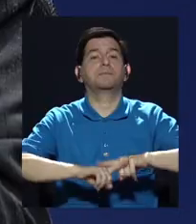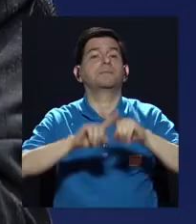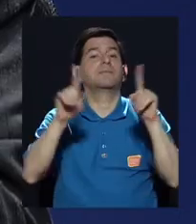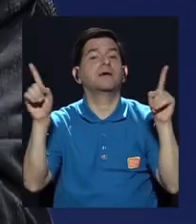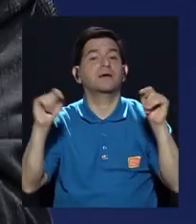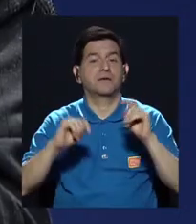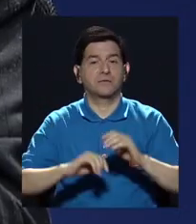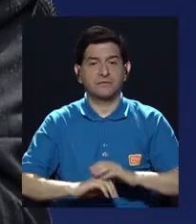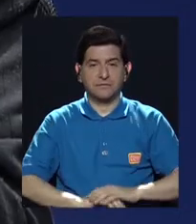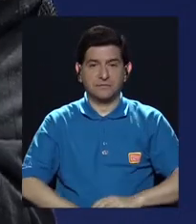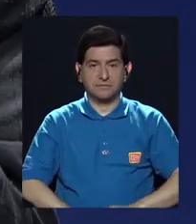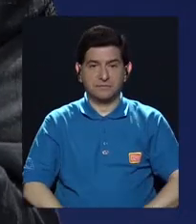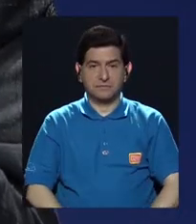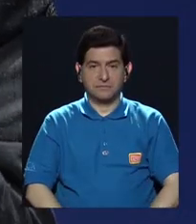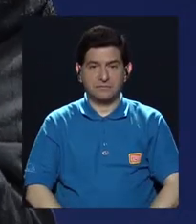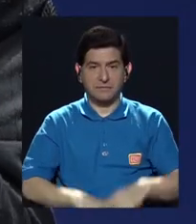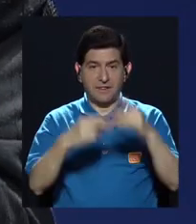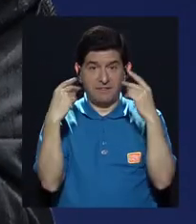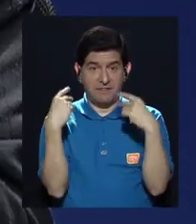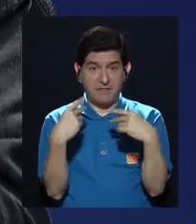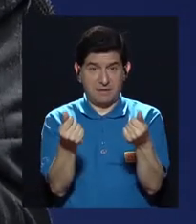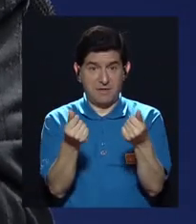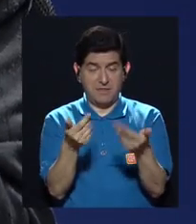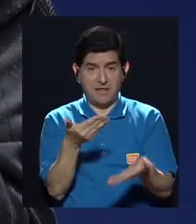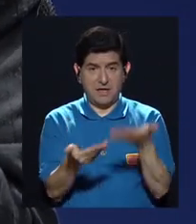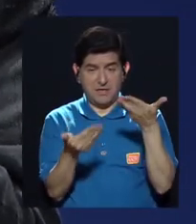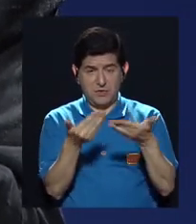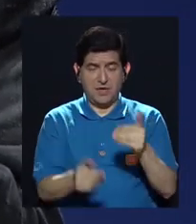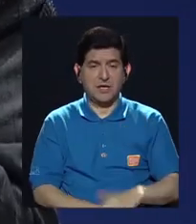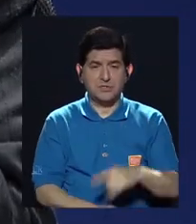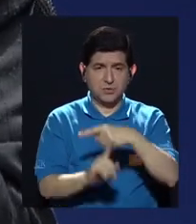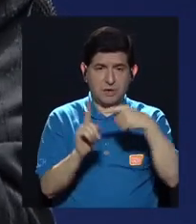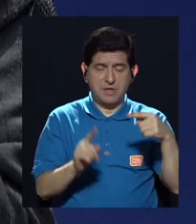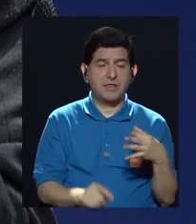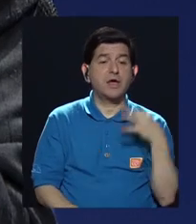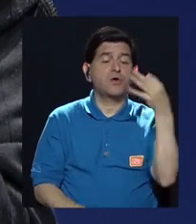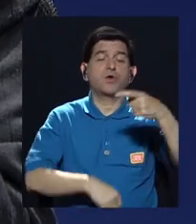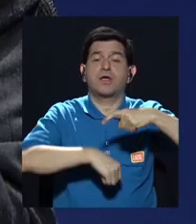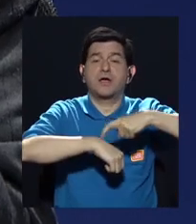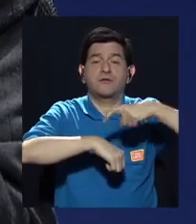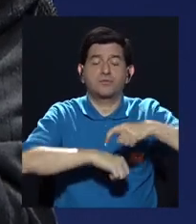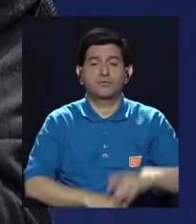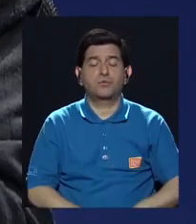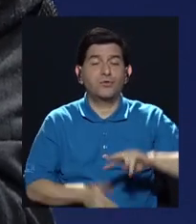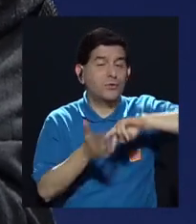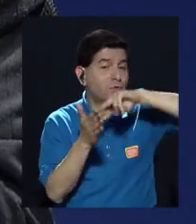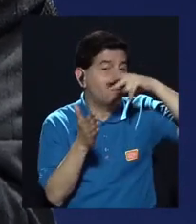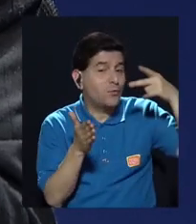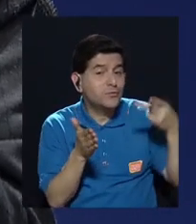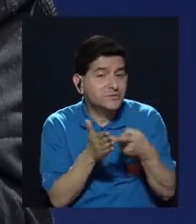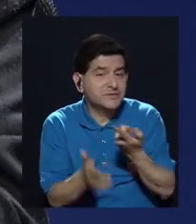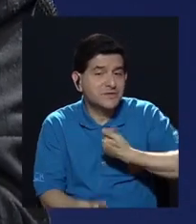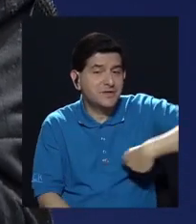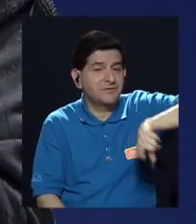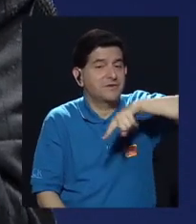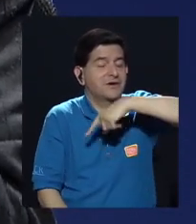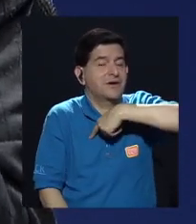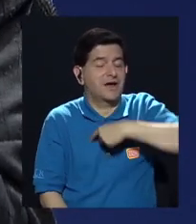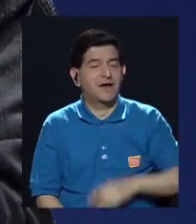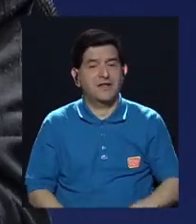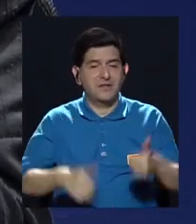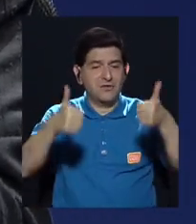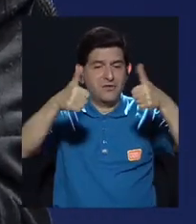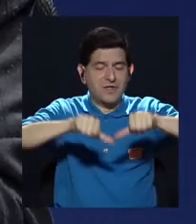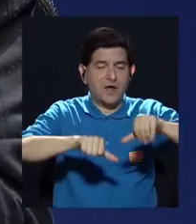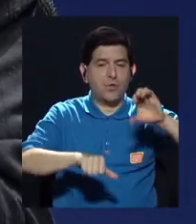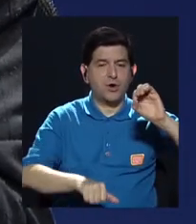momento. Pero de inmediato y casi a mediano y largo plazo, el significado para nosotros